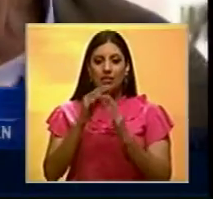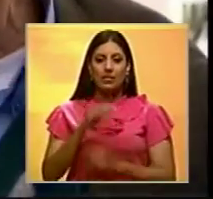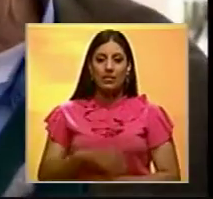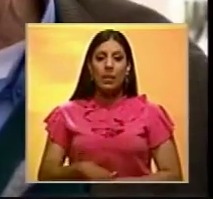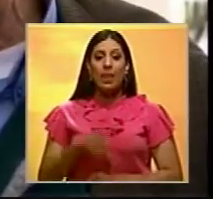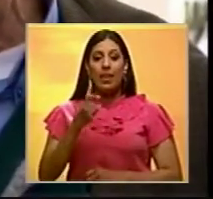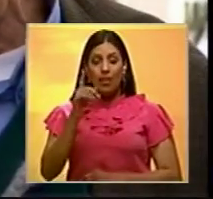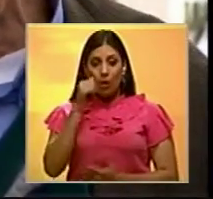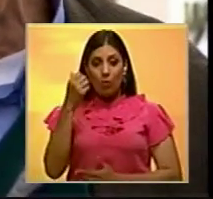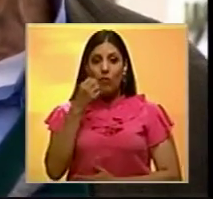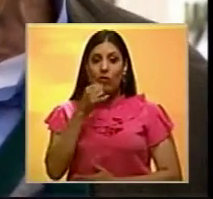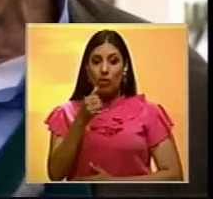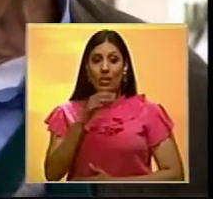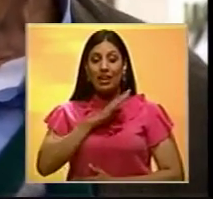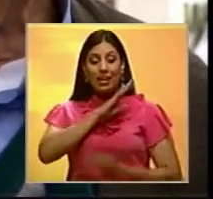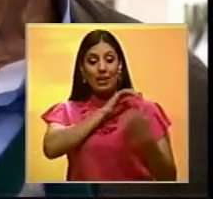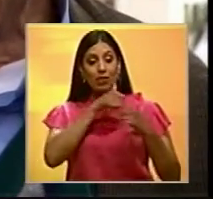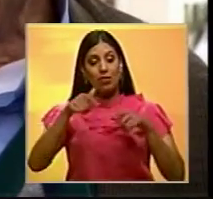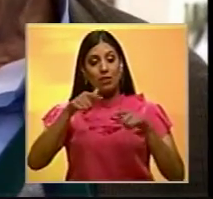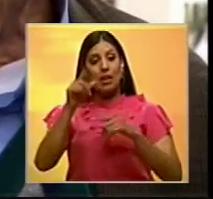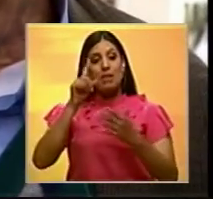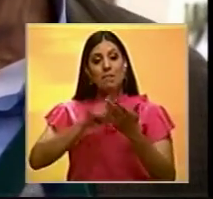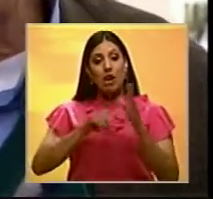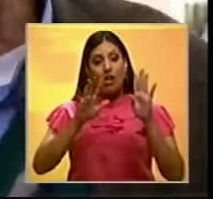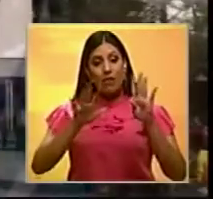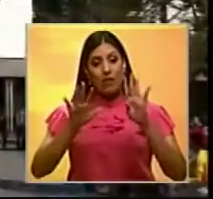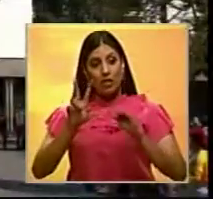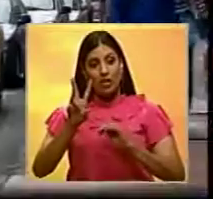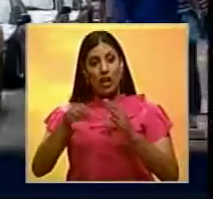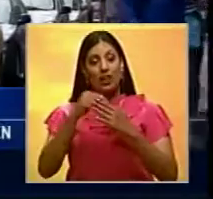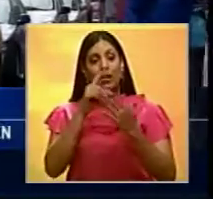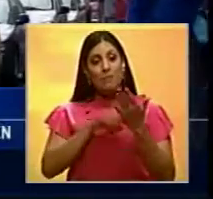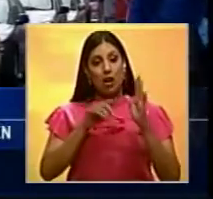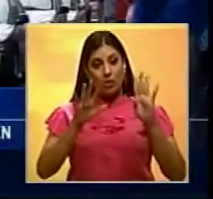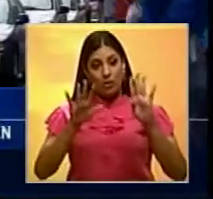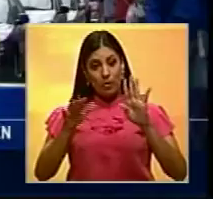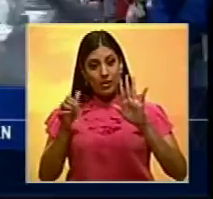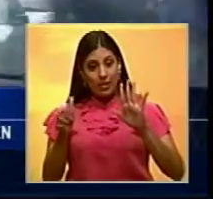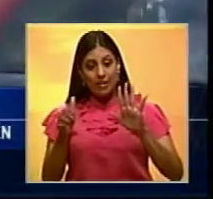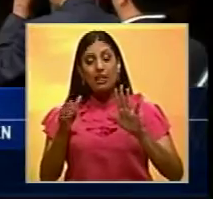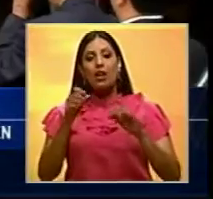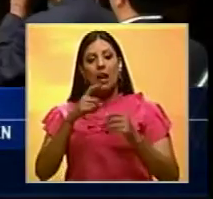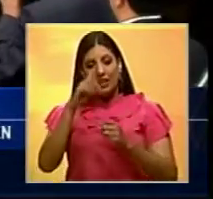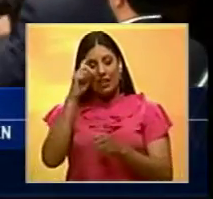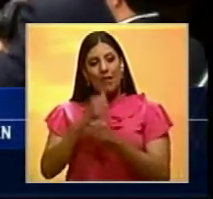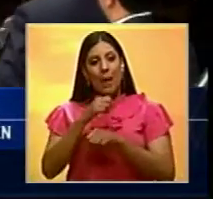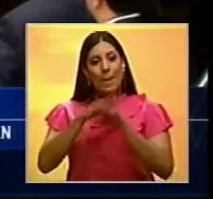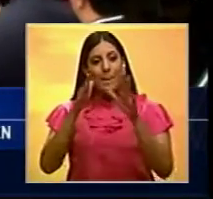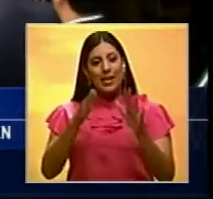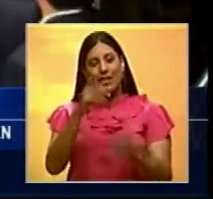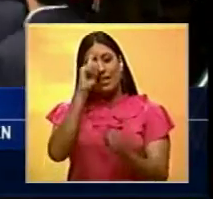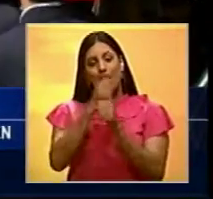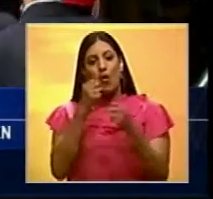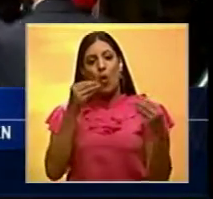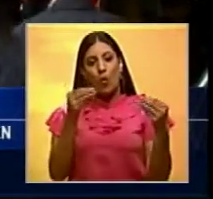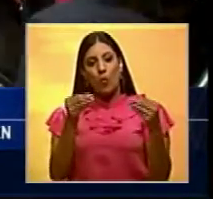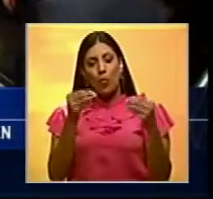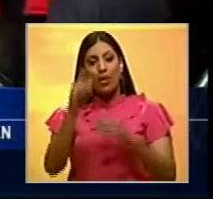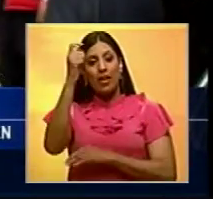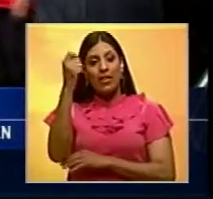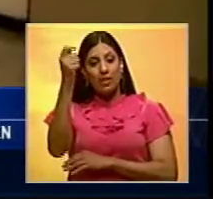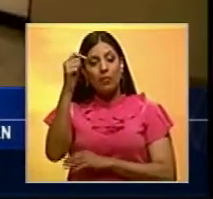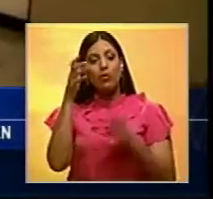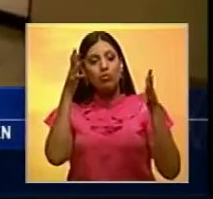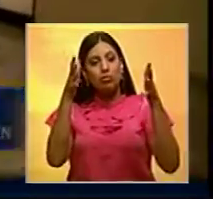domicilio. Durán Ballén, quien dirigió el país entre 1992 y 1996, se desempeñó como ministro de Obras Públicas, diputado